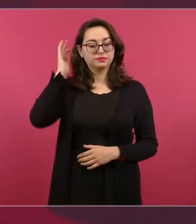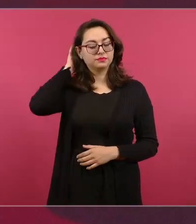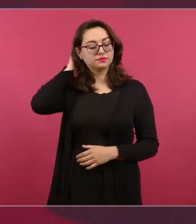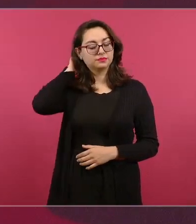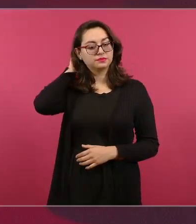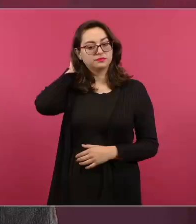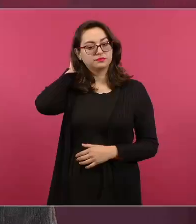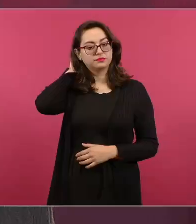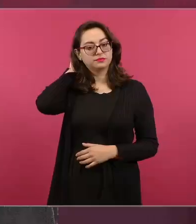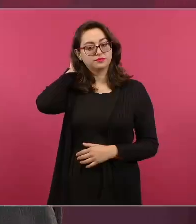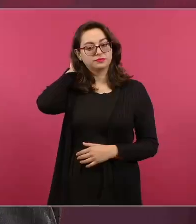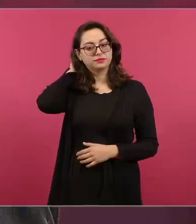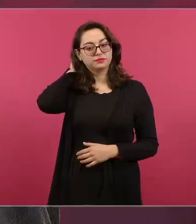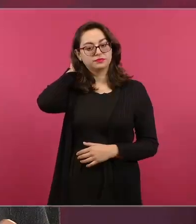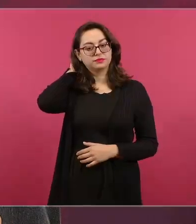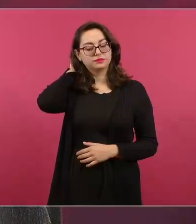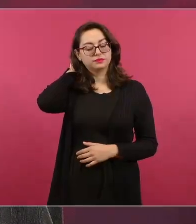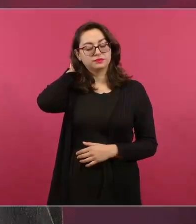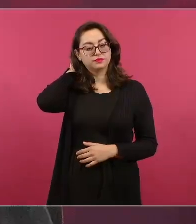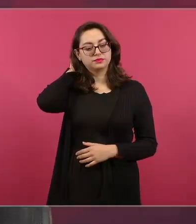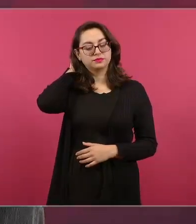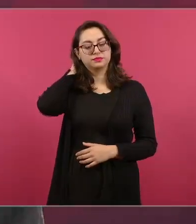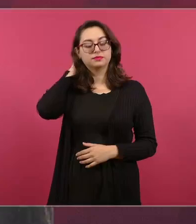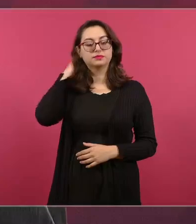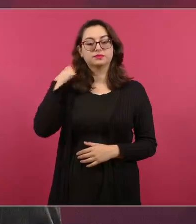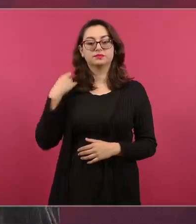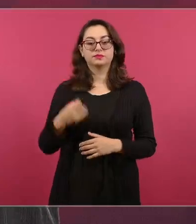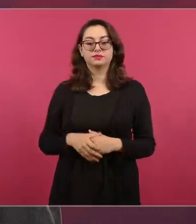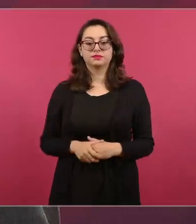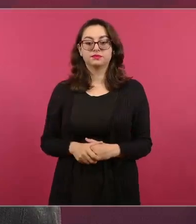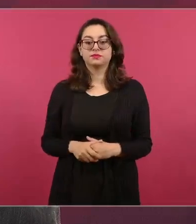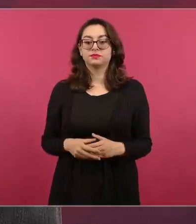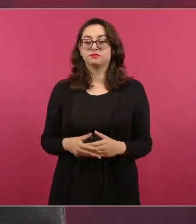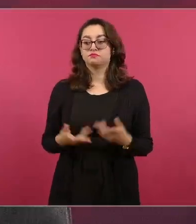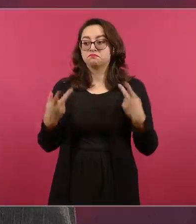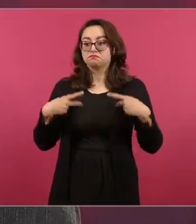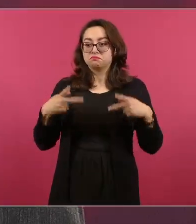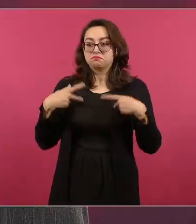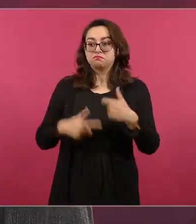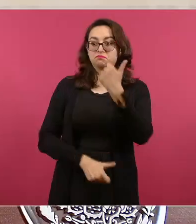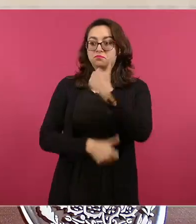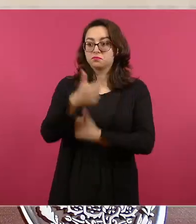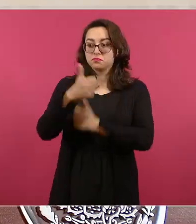y va a ser la gente la que va a decidir. En el caso de